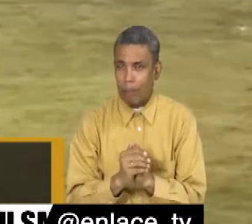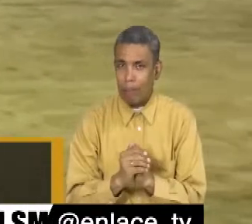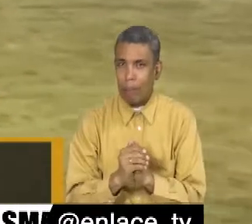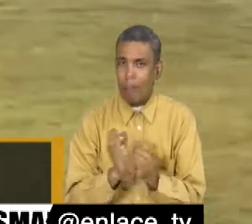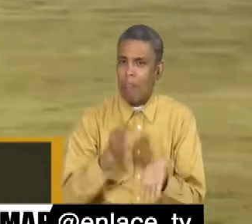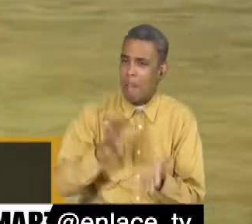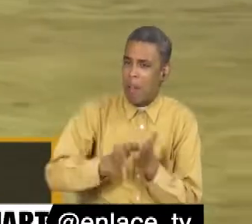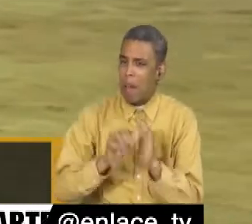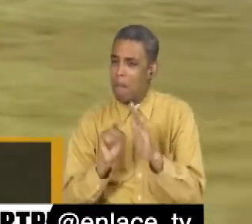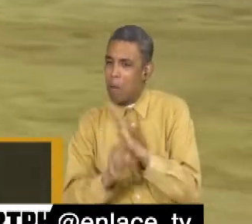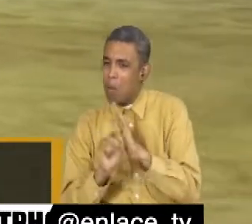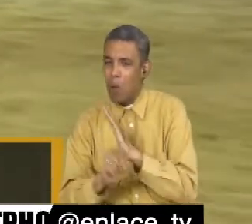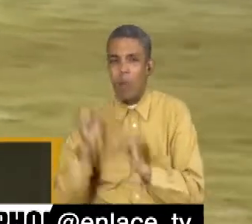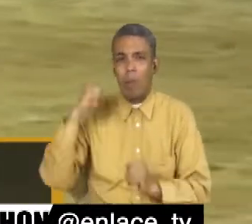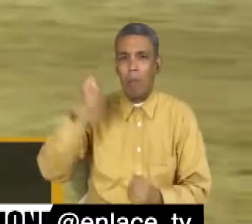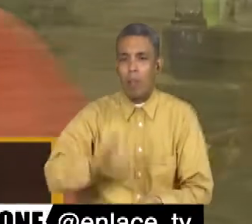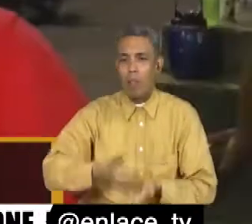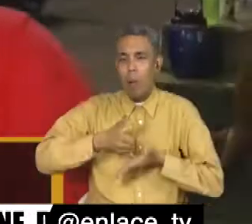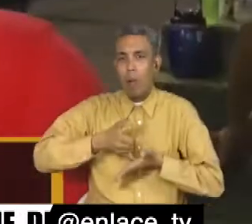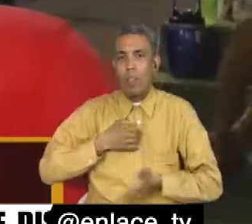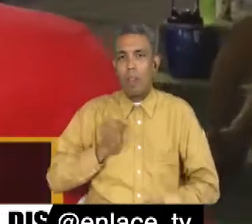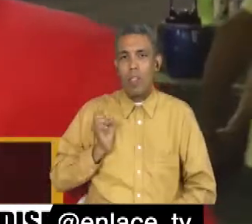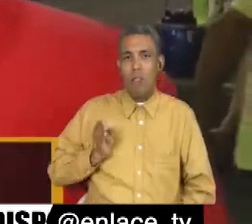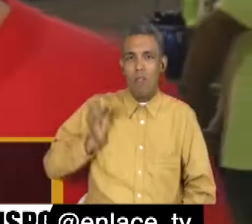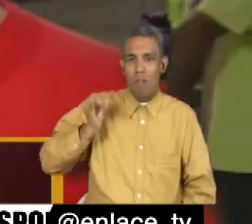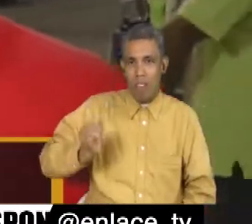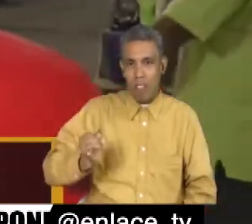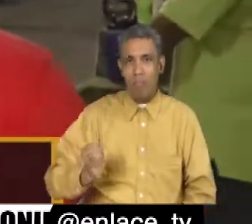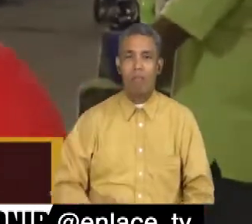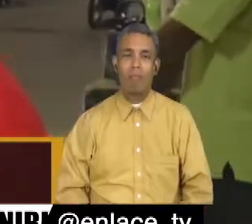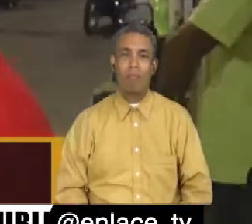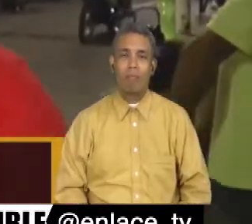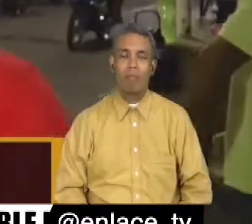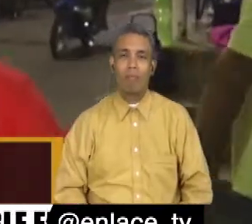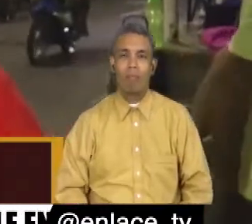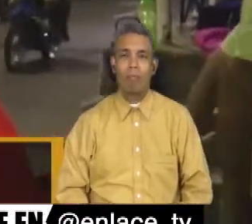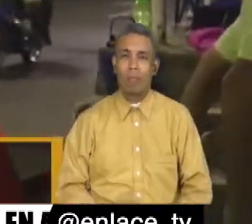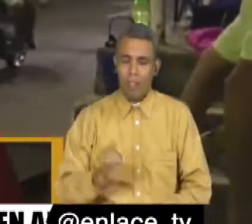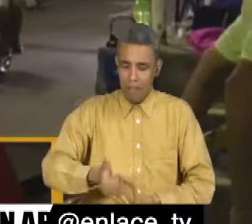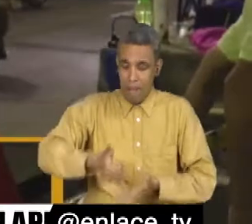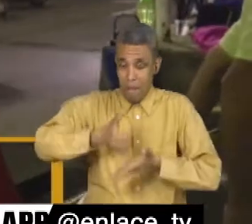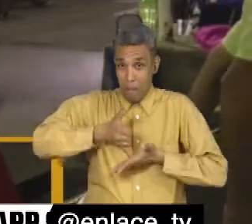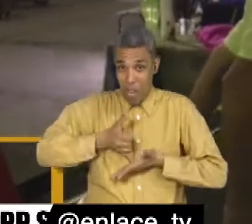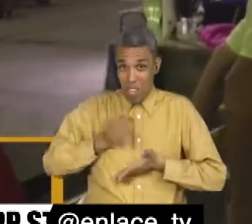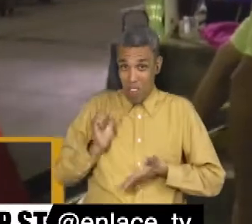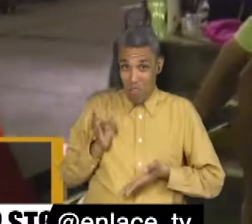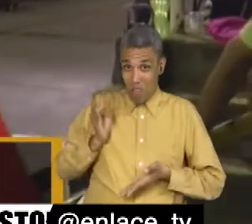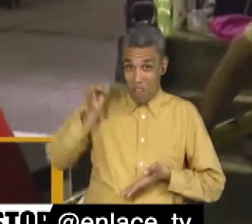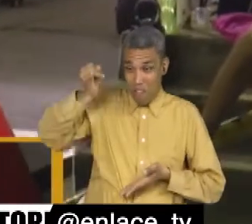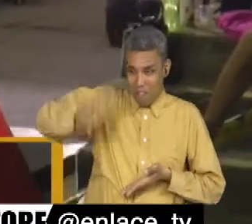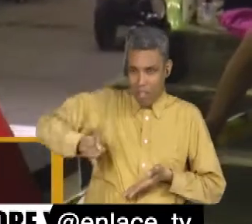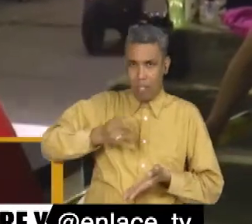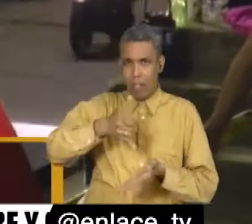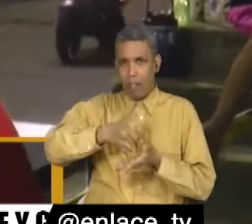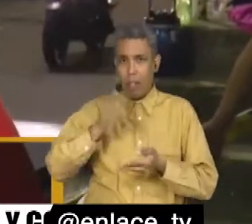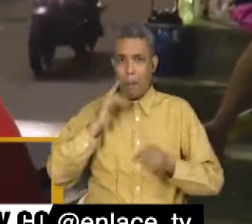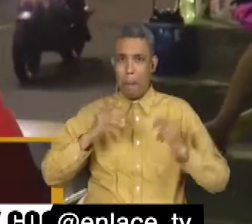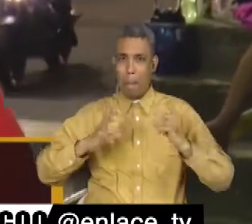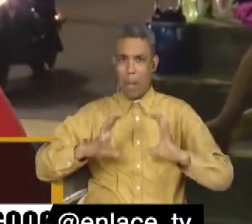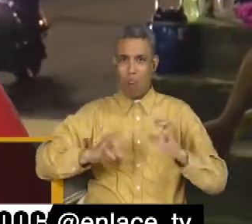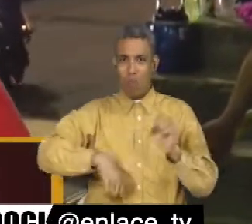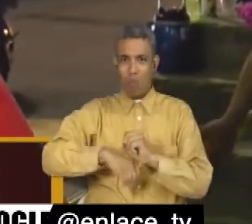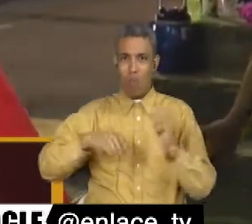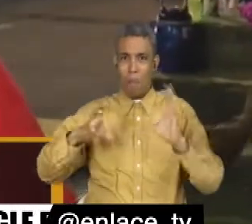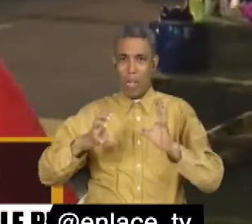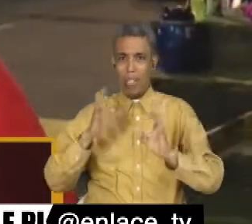Infantas logra quedarse con el título de campeón. La premiación consiste en trofeo para el campeón y 6 balones, y para